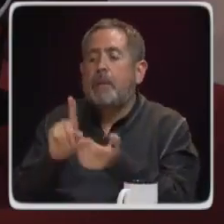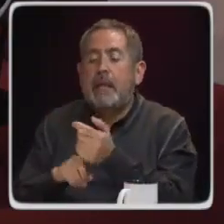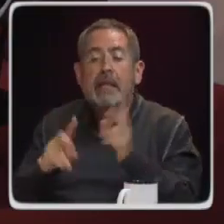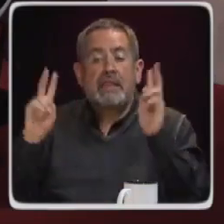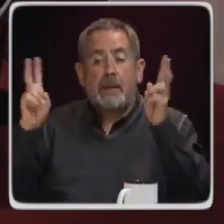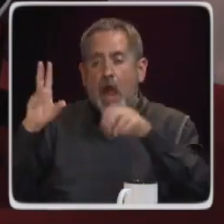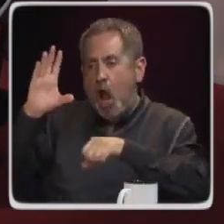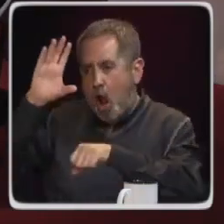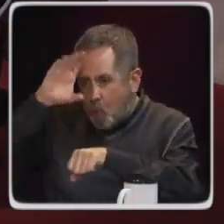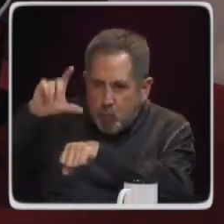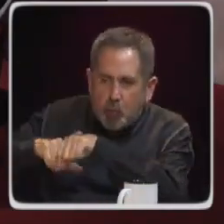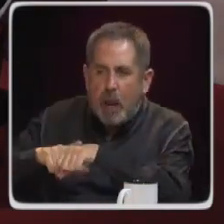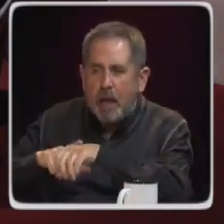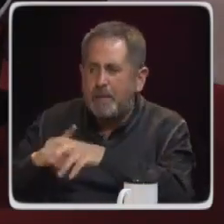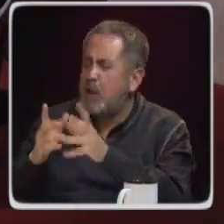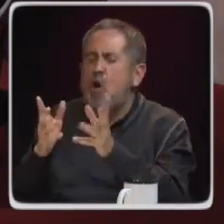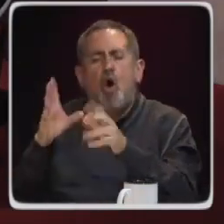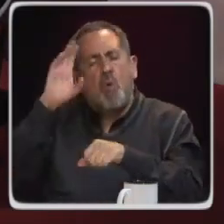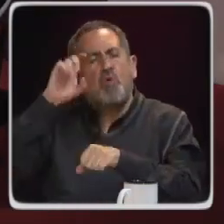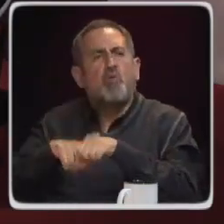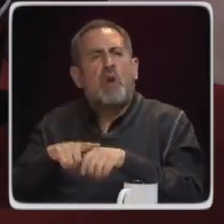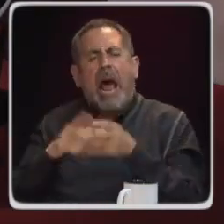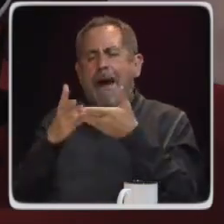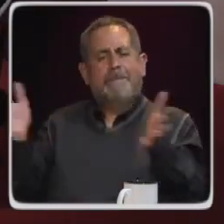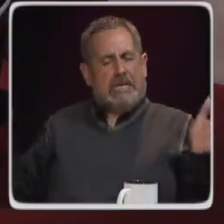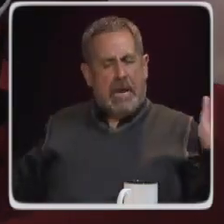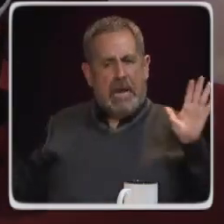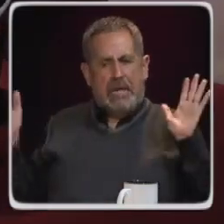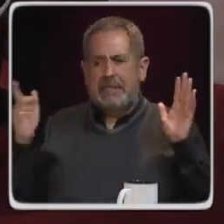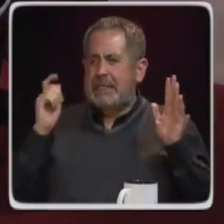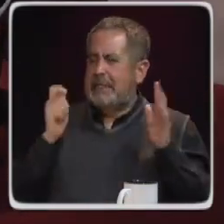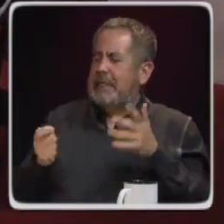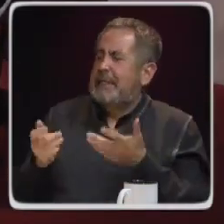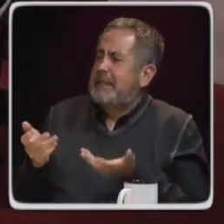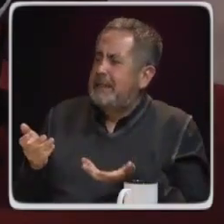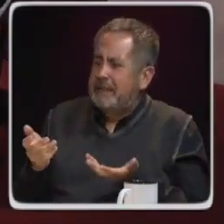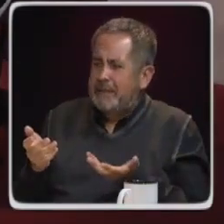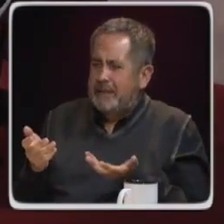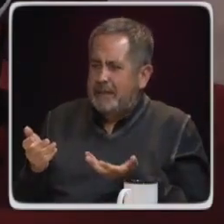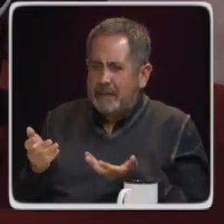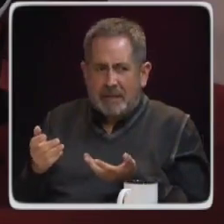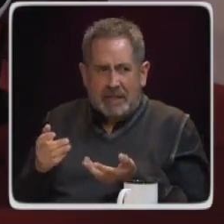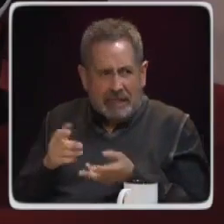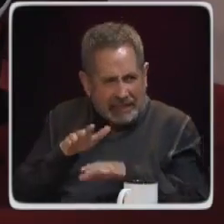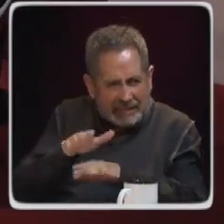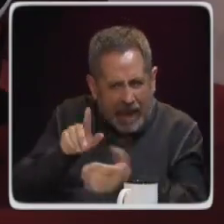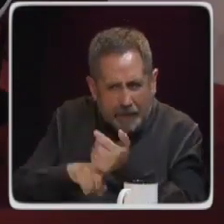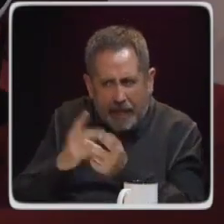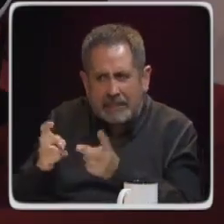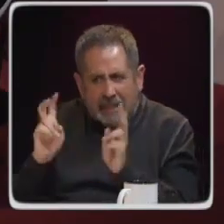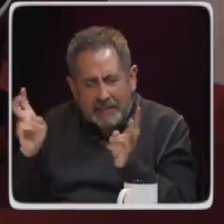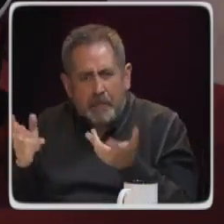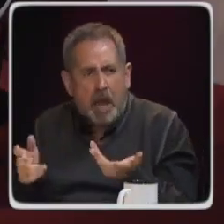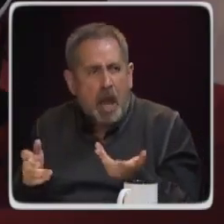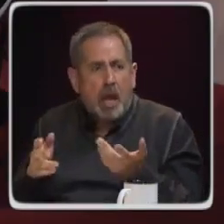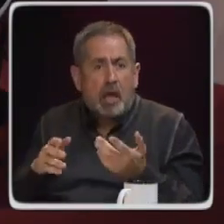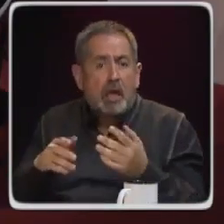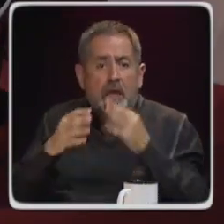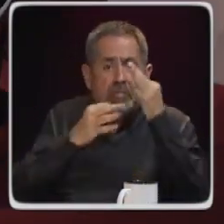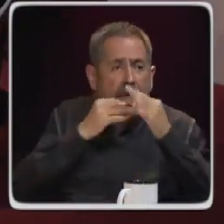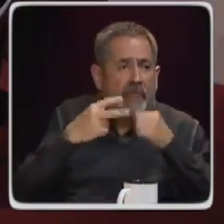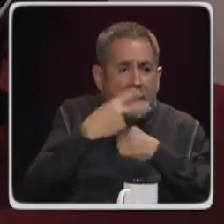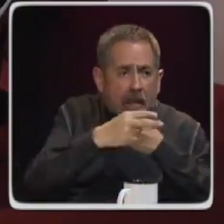por las leyes, ya habremos resuelto muchos problemas en el país. ¿Qué sí, desde tu perspectiva, qué sí es un tema